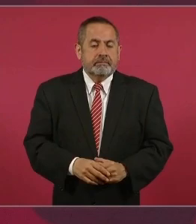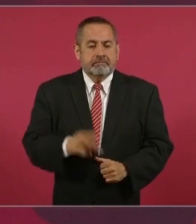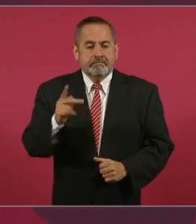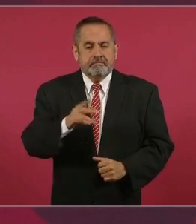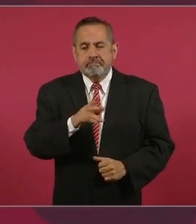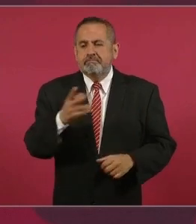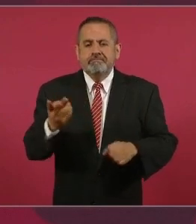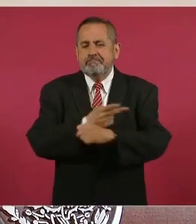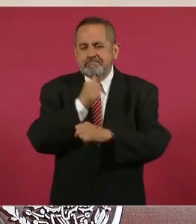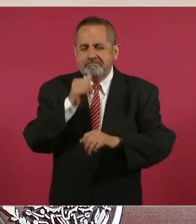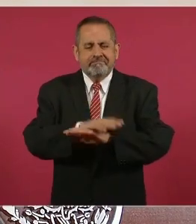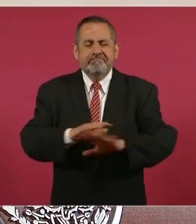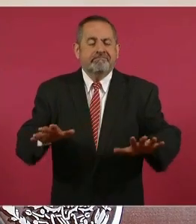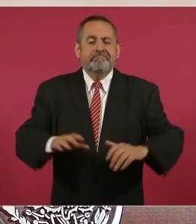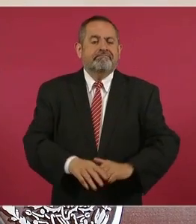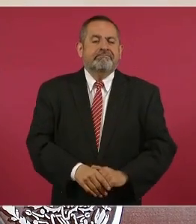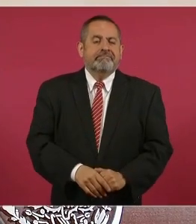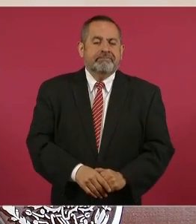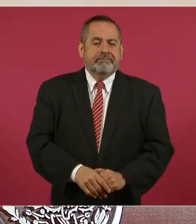Pero no pasa nada.